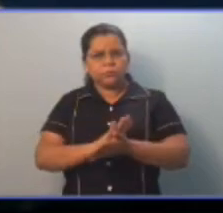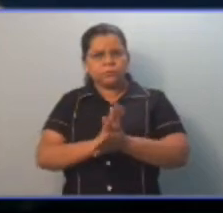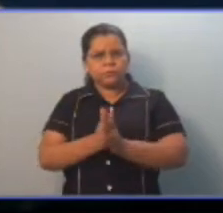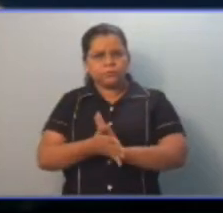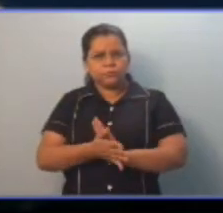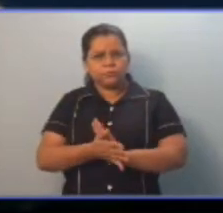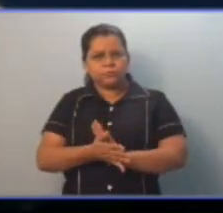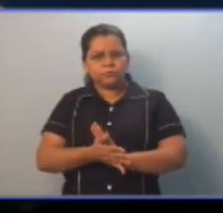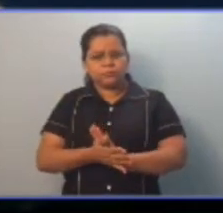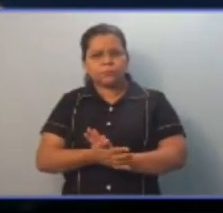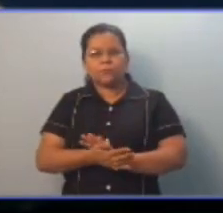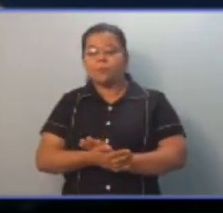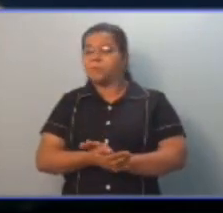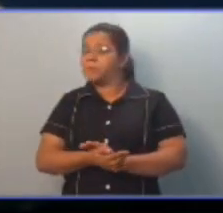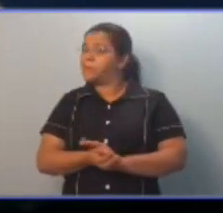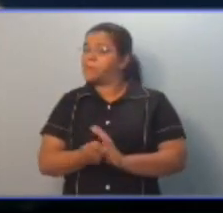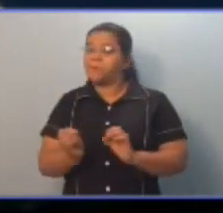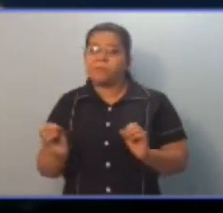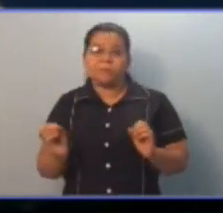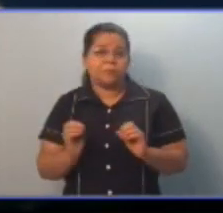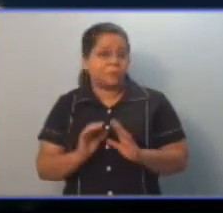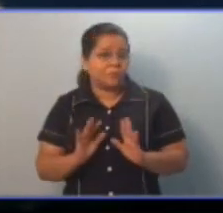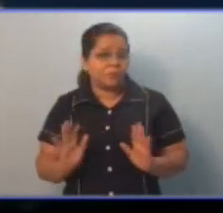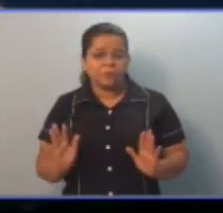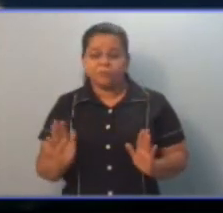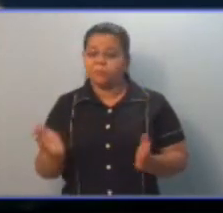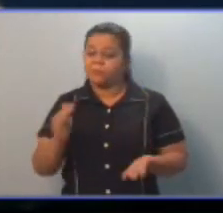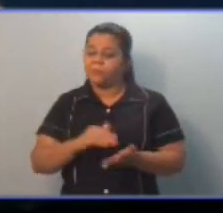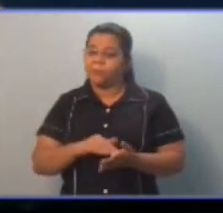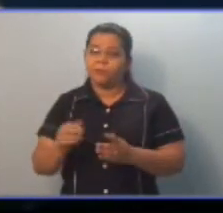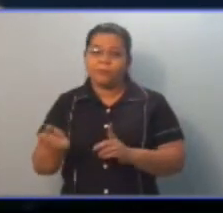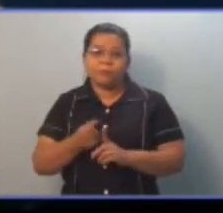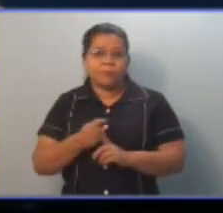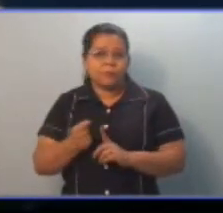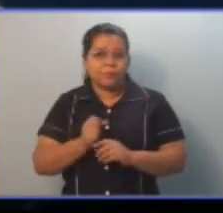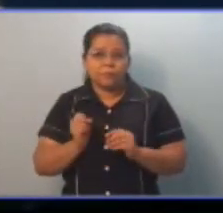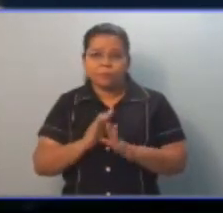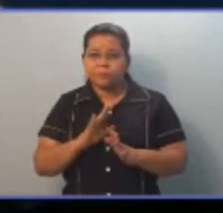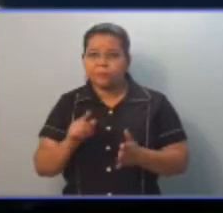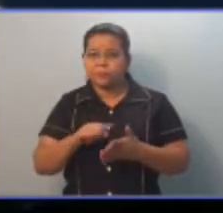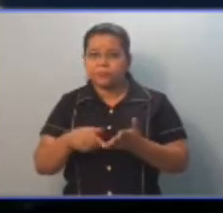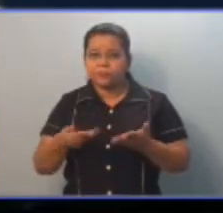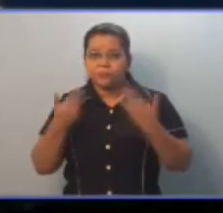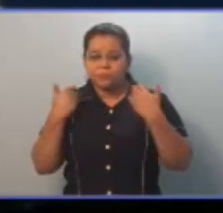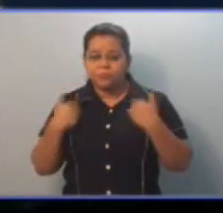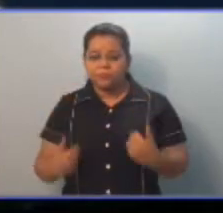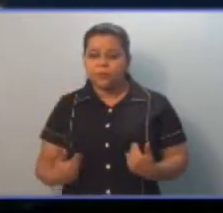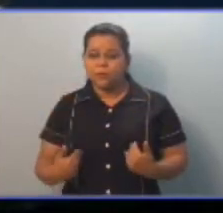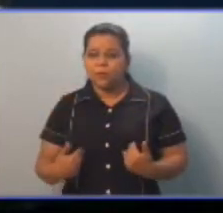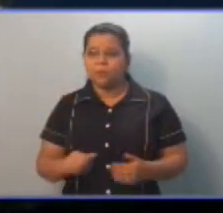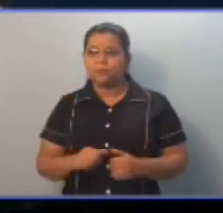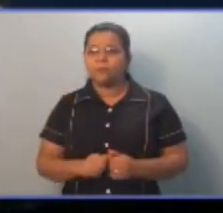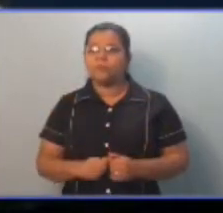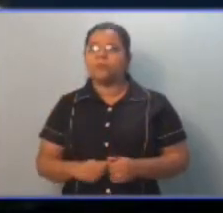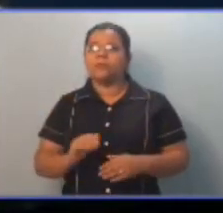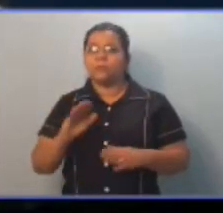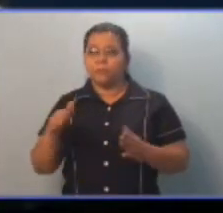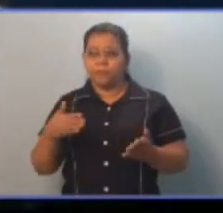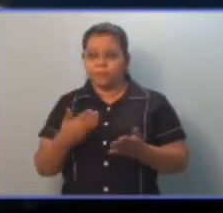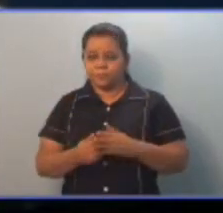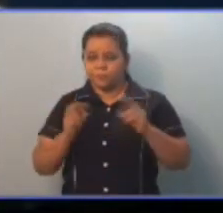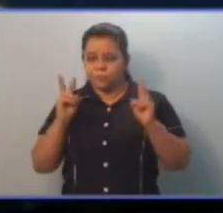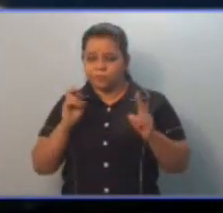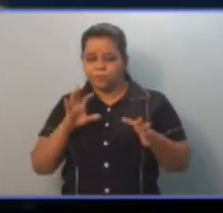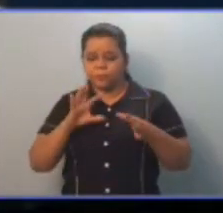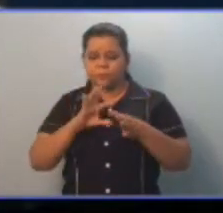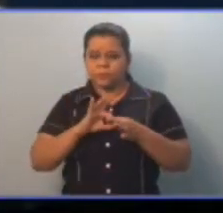readecuaciones y no se volvió a violentar ningún derecho humano más en lo que respecta